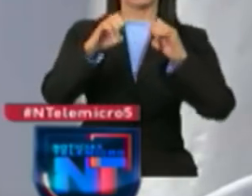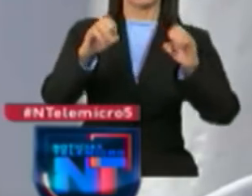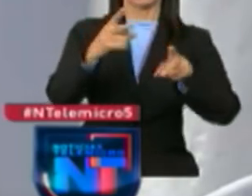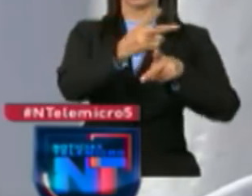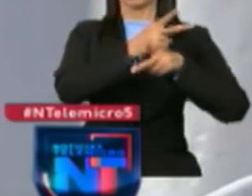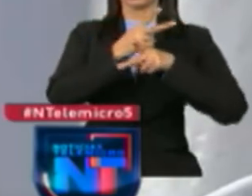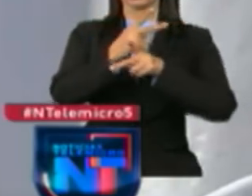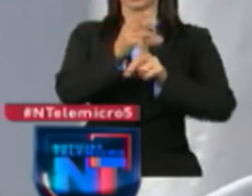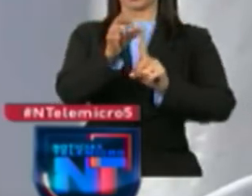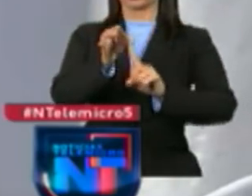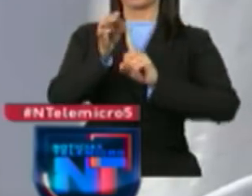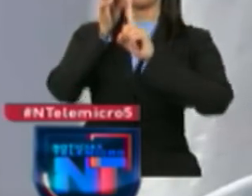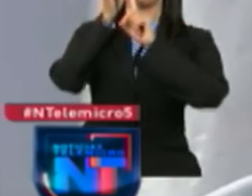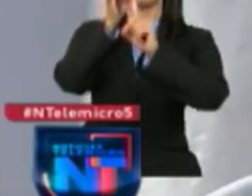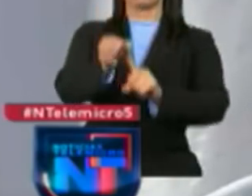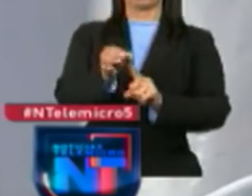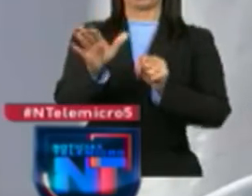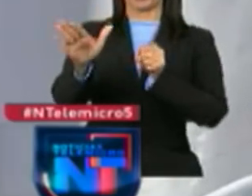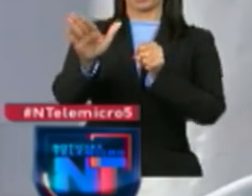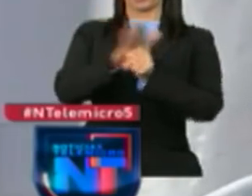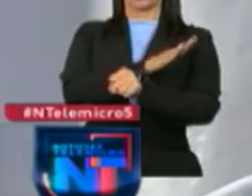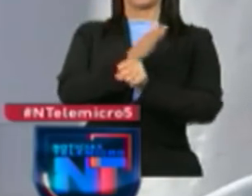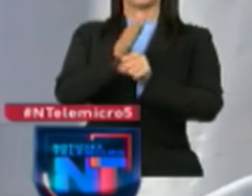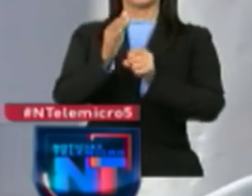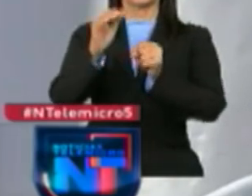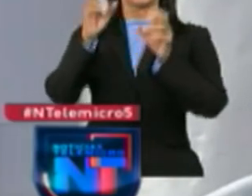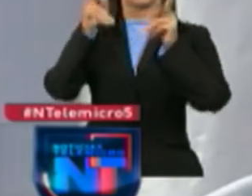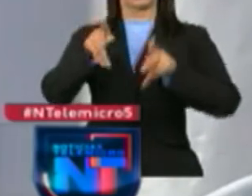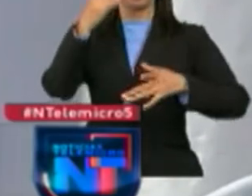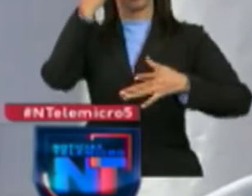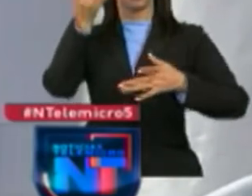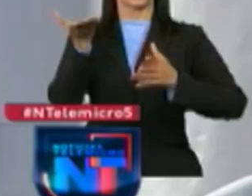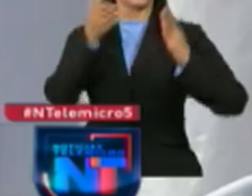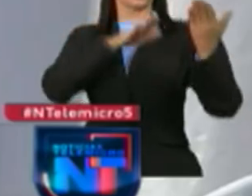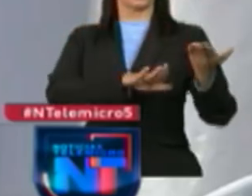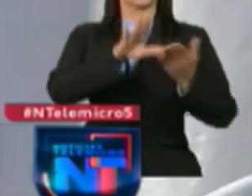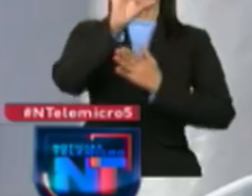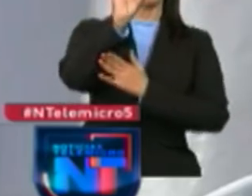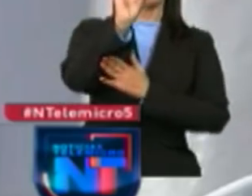intensivos, un total de 8 fallecimientos nuevos y